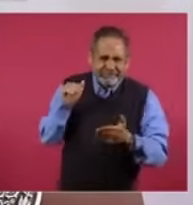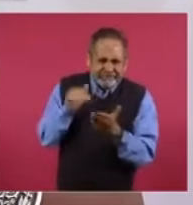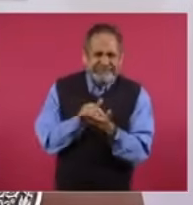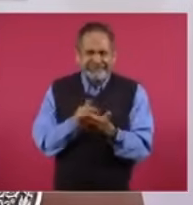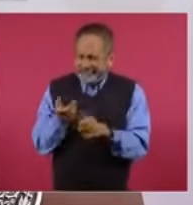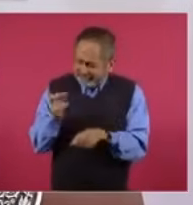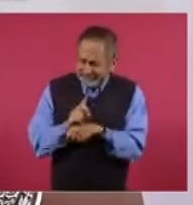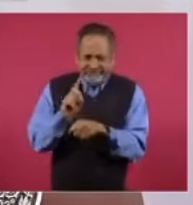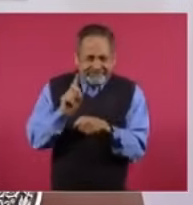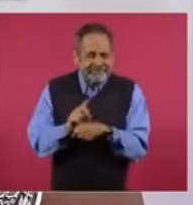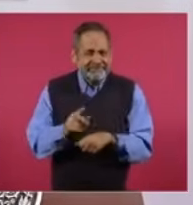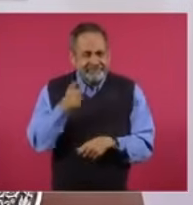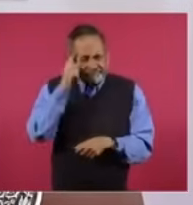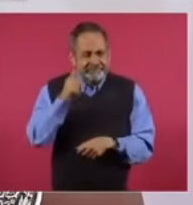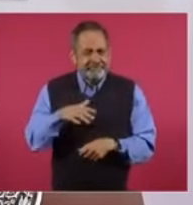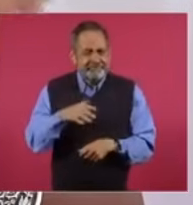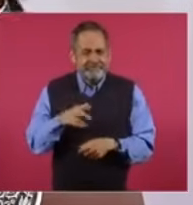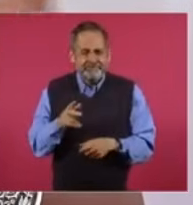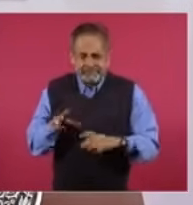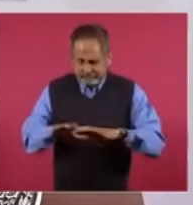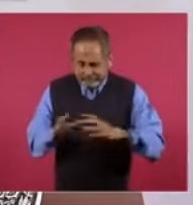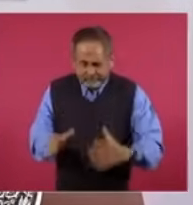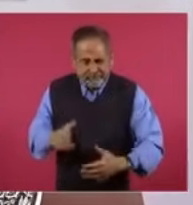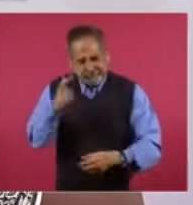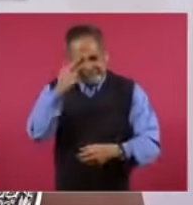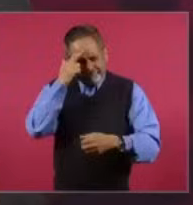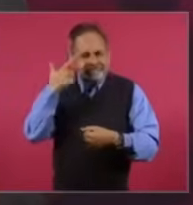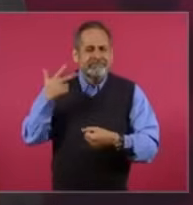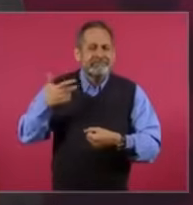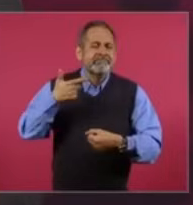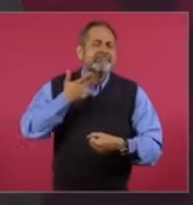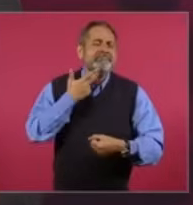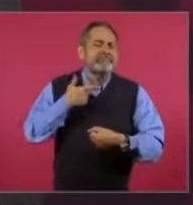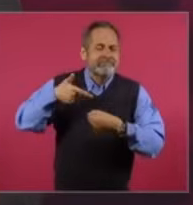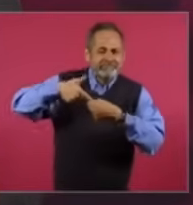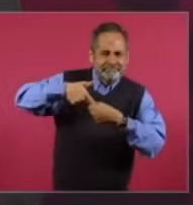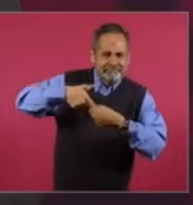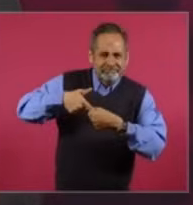80 mil barriles diarios con el huachicol.